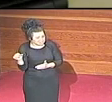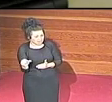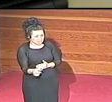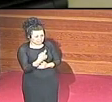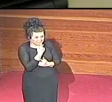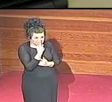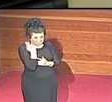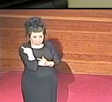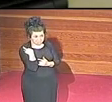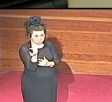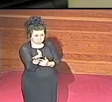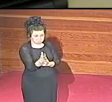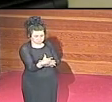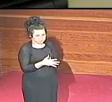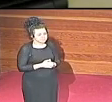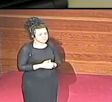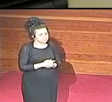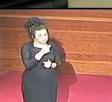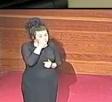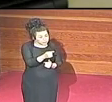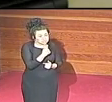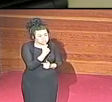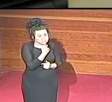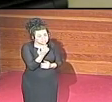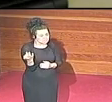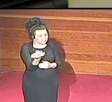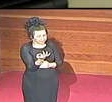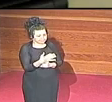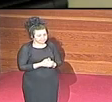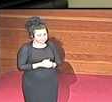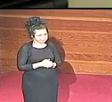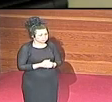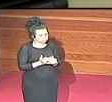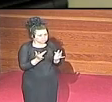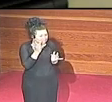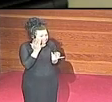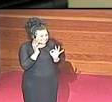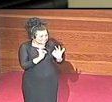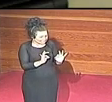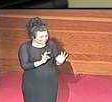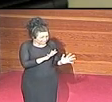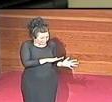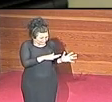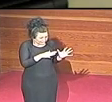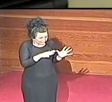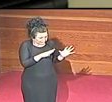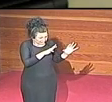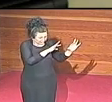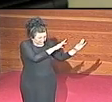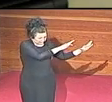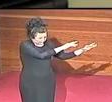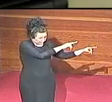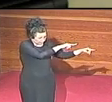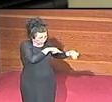apenas un año, en el que Putin afirma, dice literalmente, hablando de las